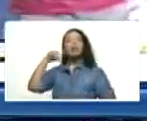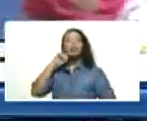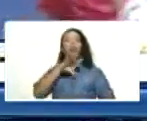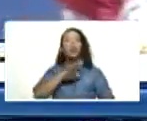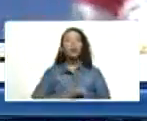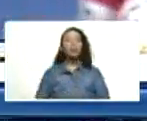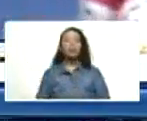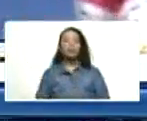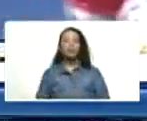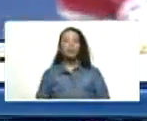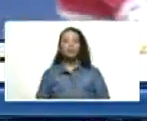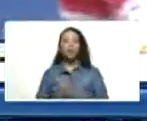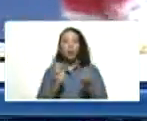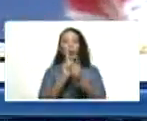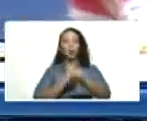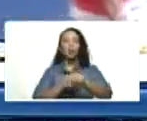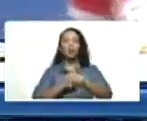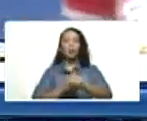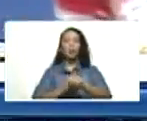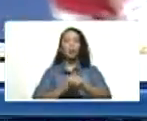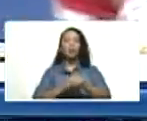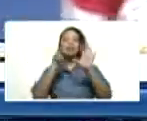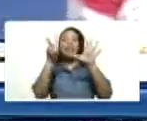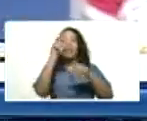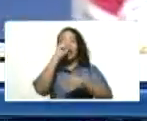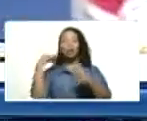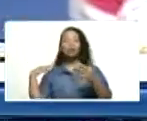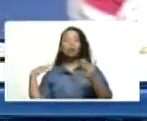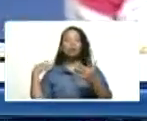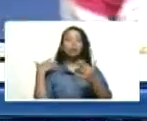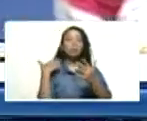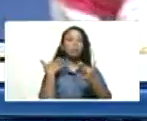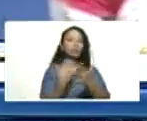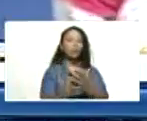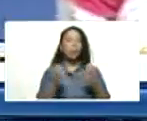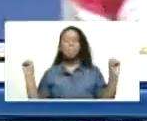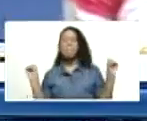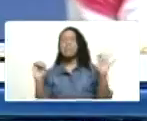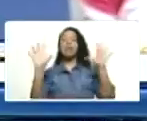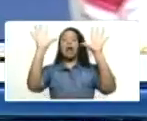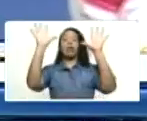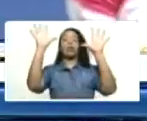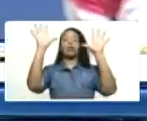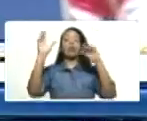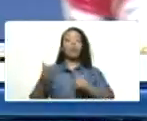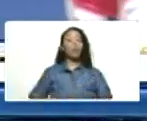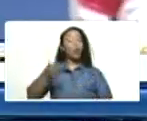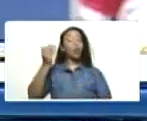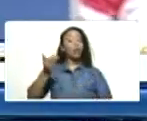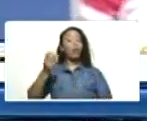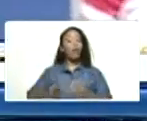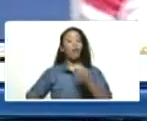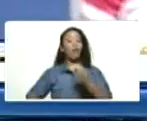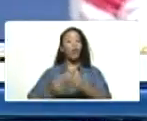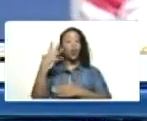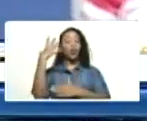minutos el recorrido de 7 años milagrosos y heroicos de